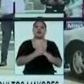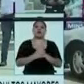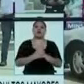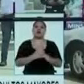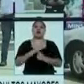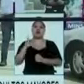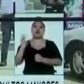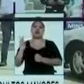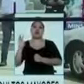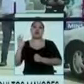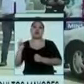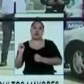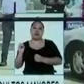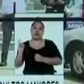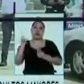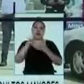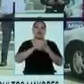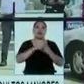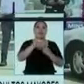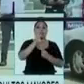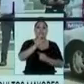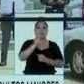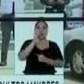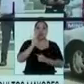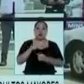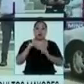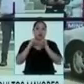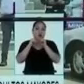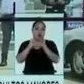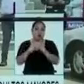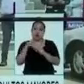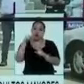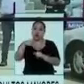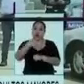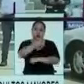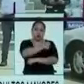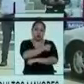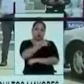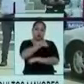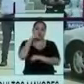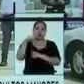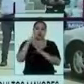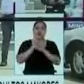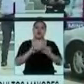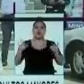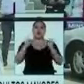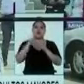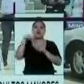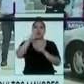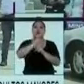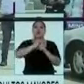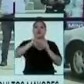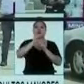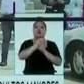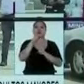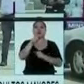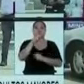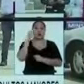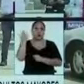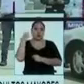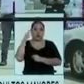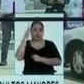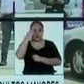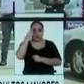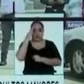tengo tacitas, todo muy bonito. Pero el fin de la empresa no es ese, ni los muchachos que vienen acá, que se tienen que